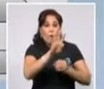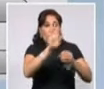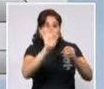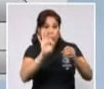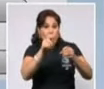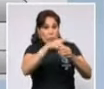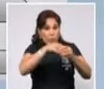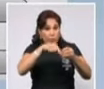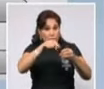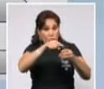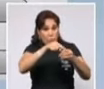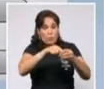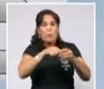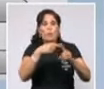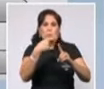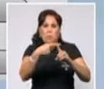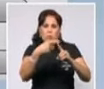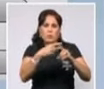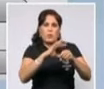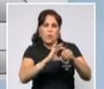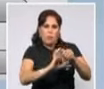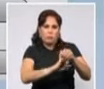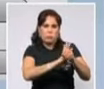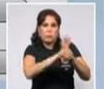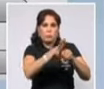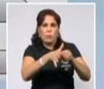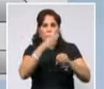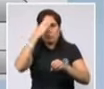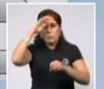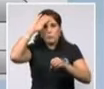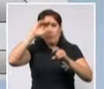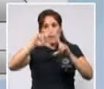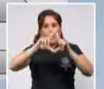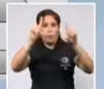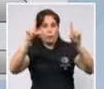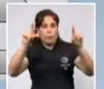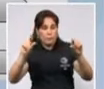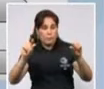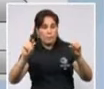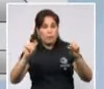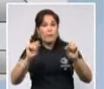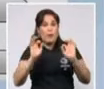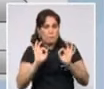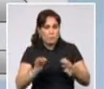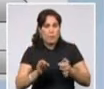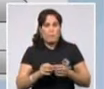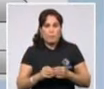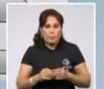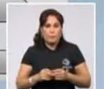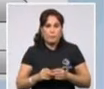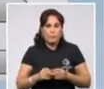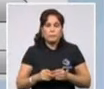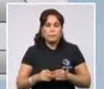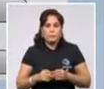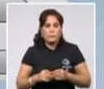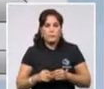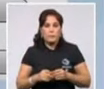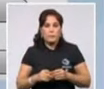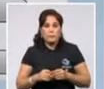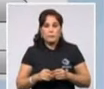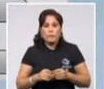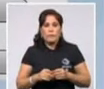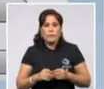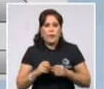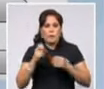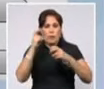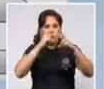personas con la COVID-19 en nuestro país y de esta forma ya se han